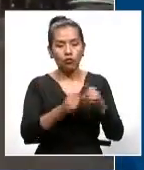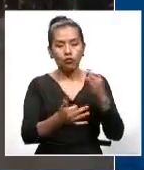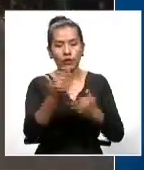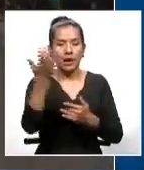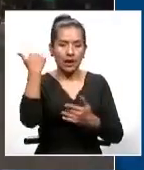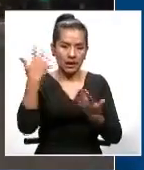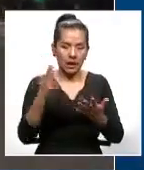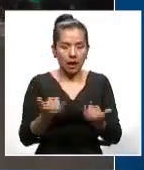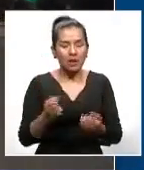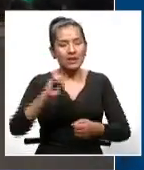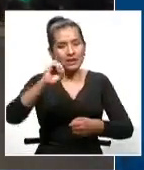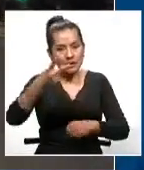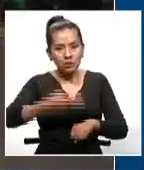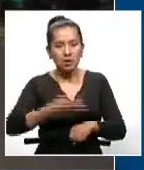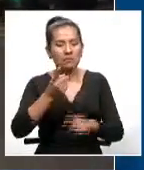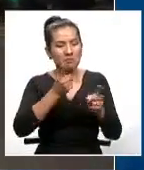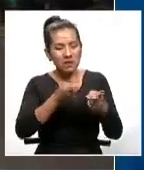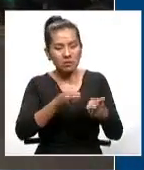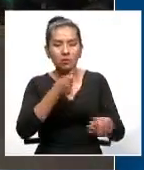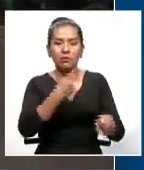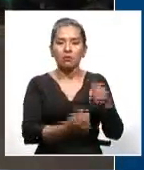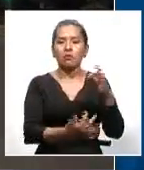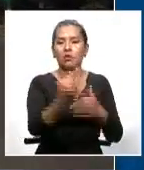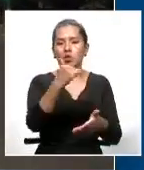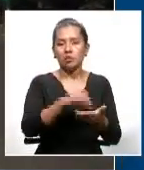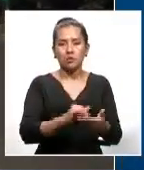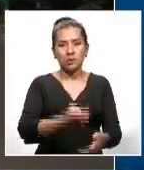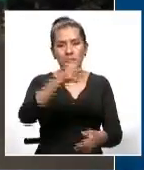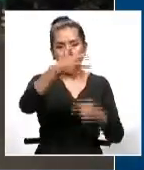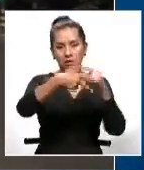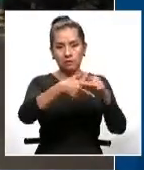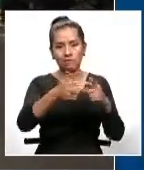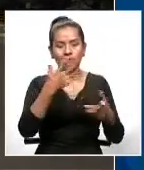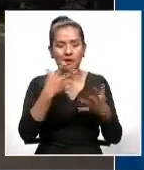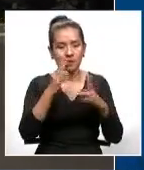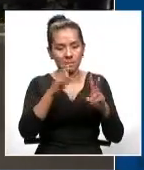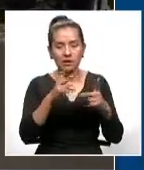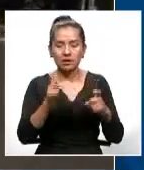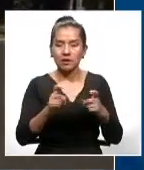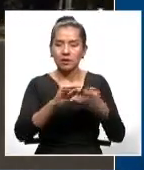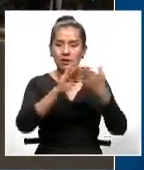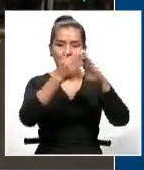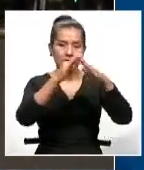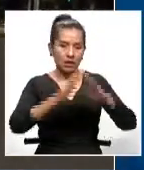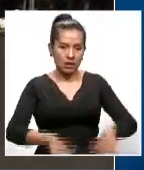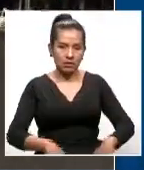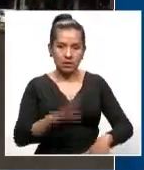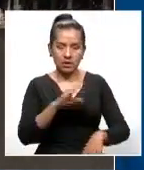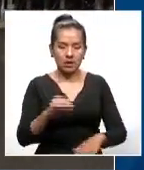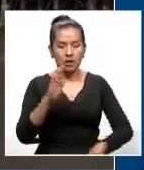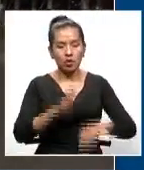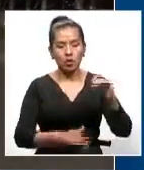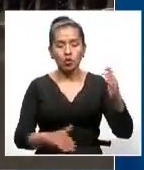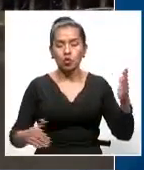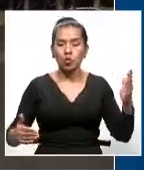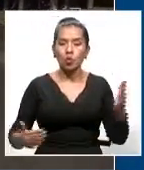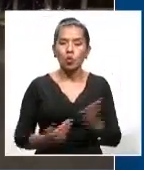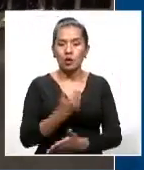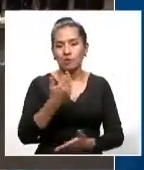de este edificio, que ya se ha determinado que tendrá que ser derruido y construido otro en su